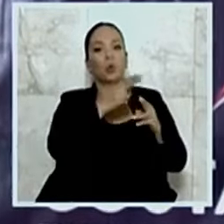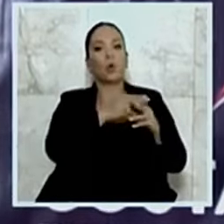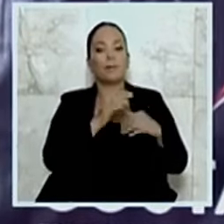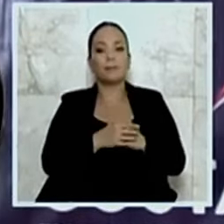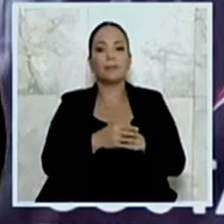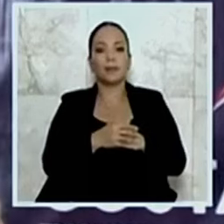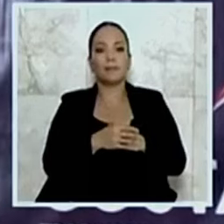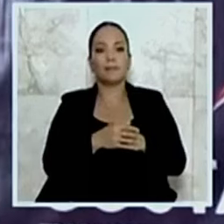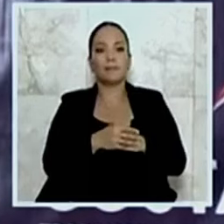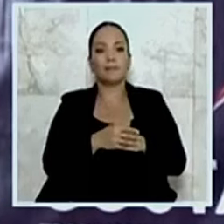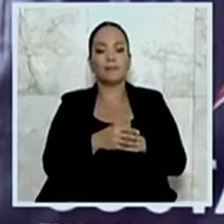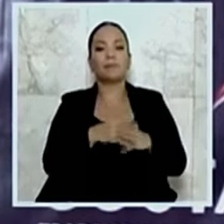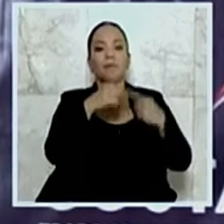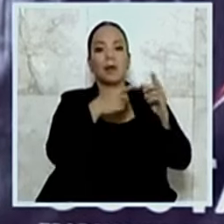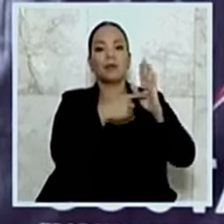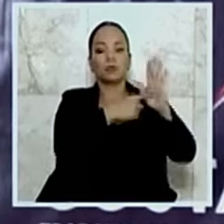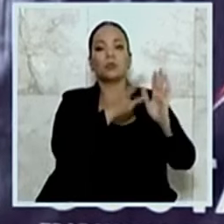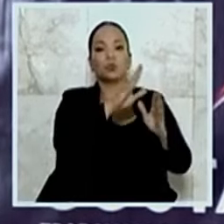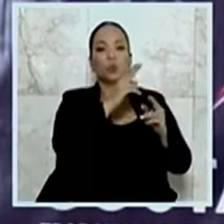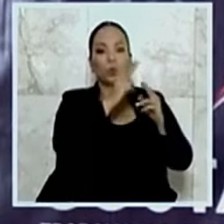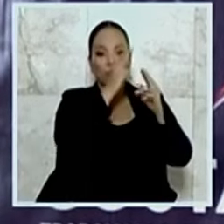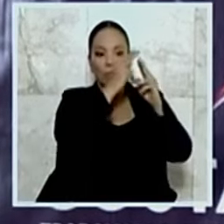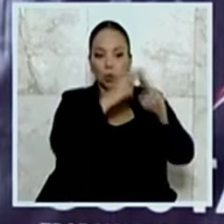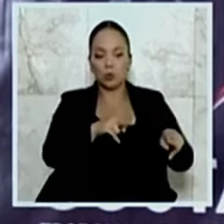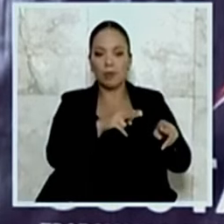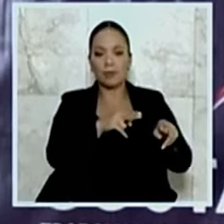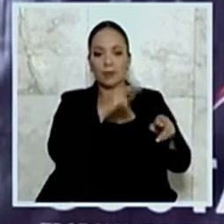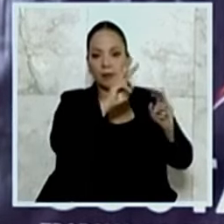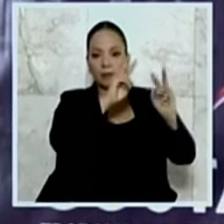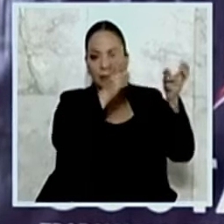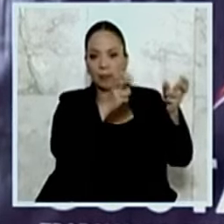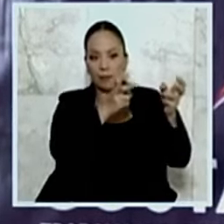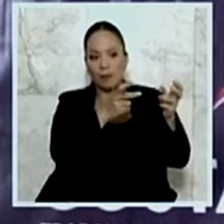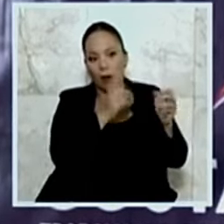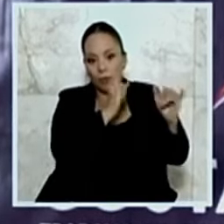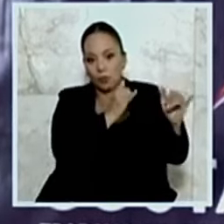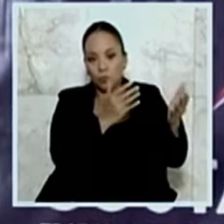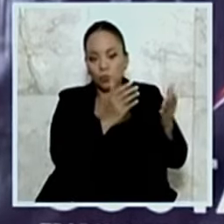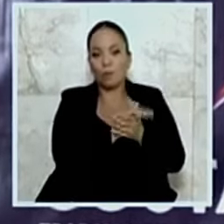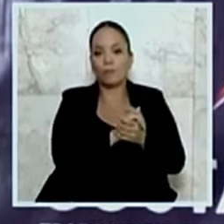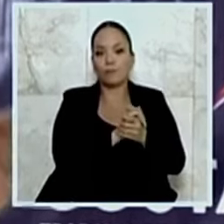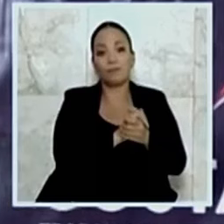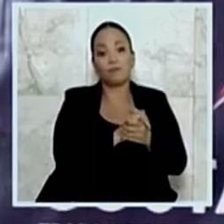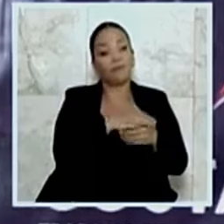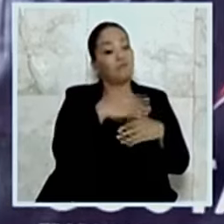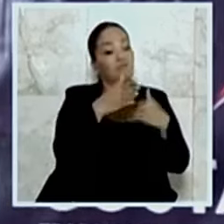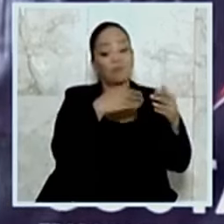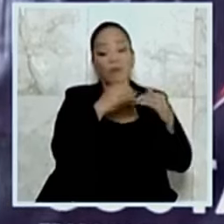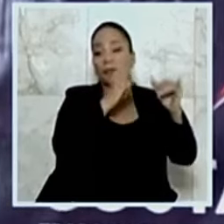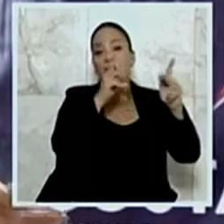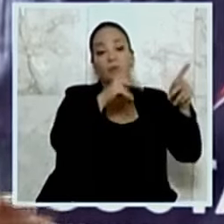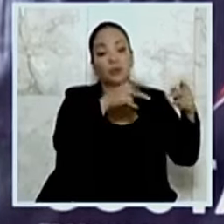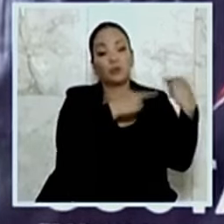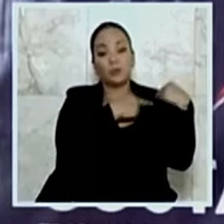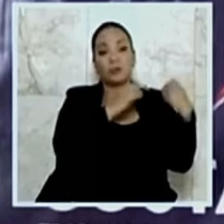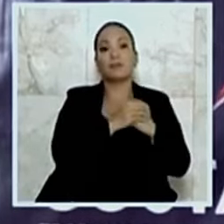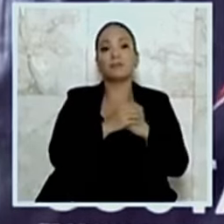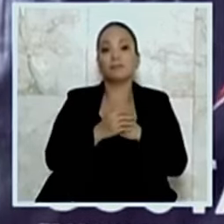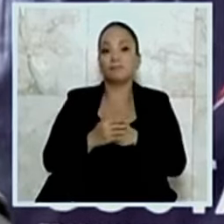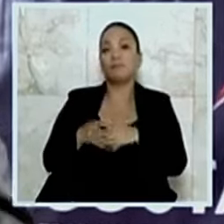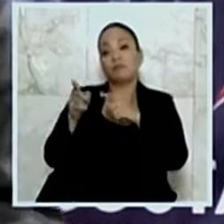me aseguró haber contratado abogados que están ya eso es tema de él. Él va a limpiar su nombre, va